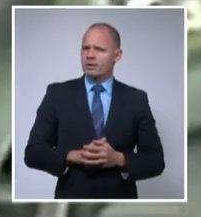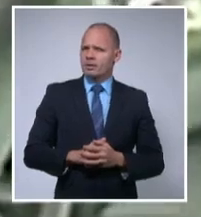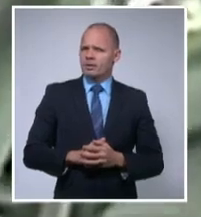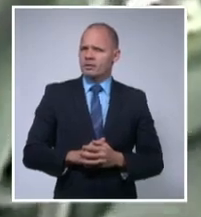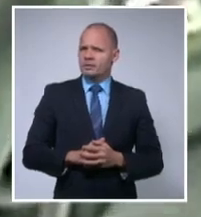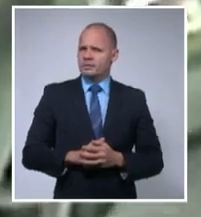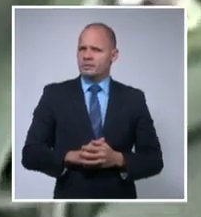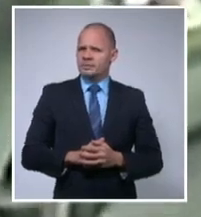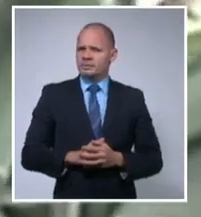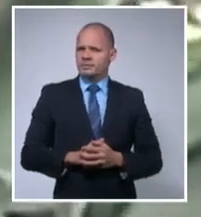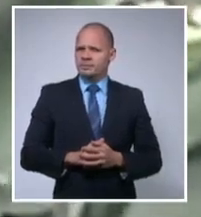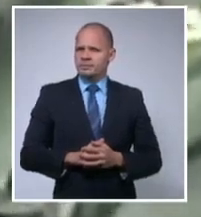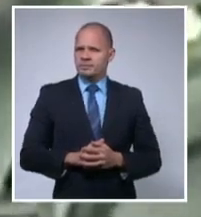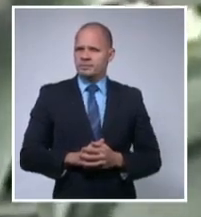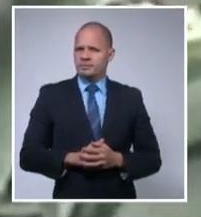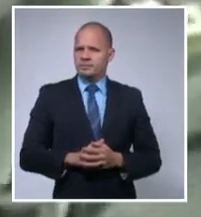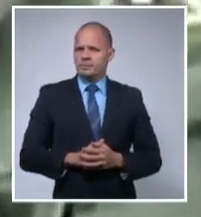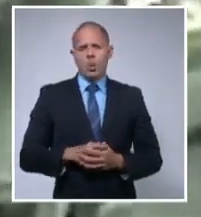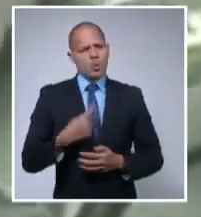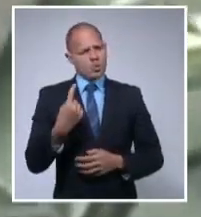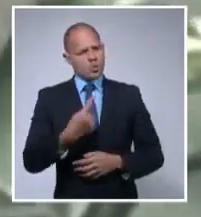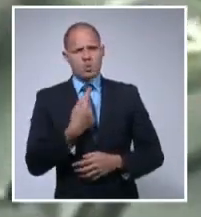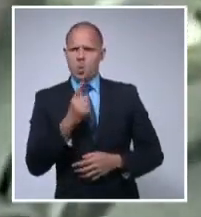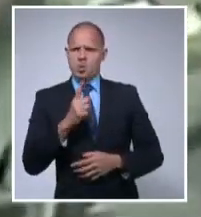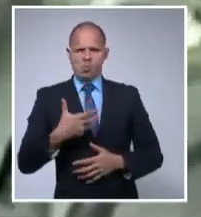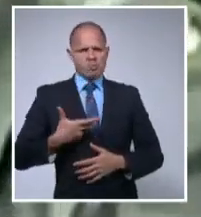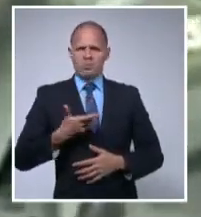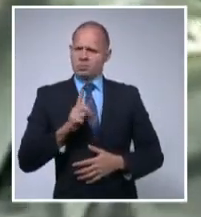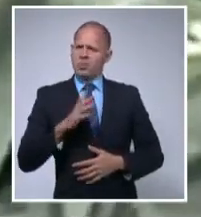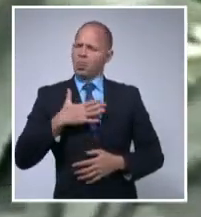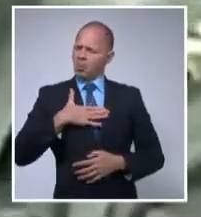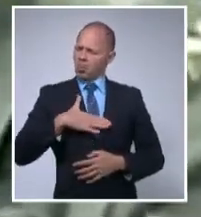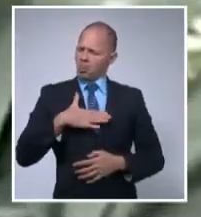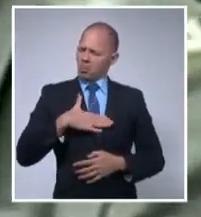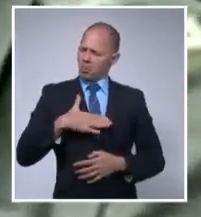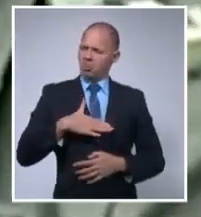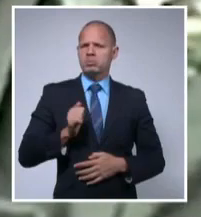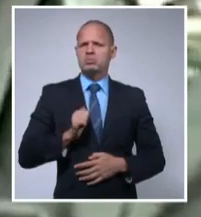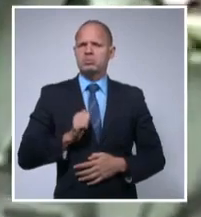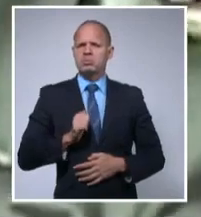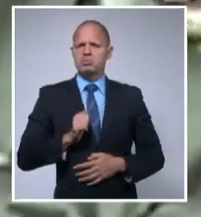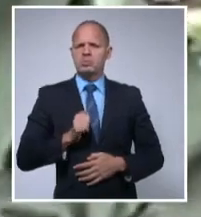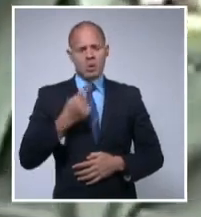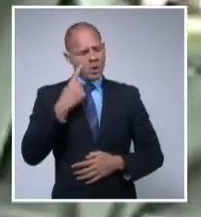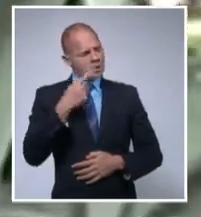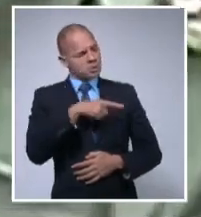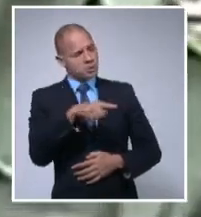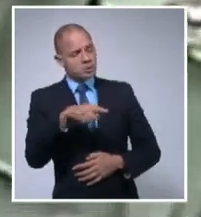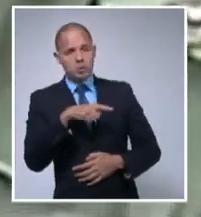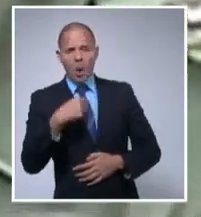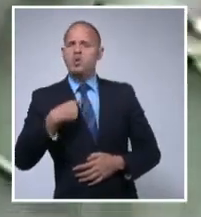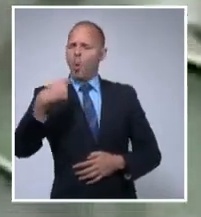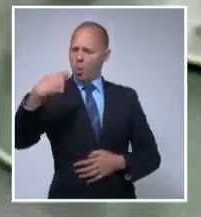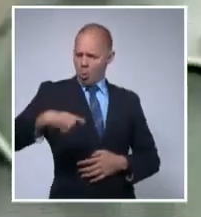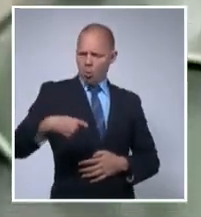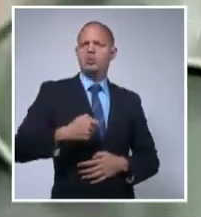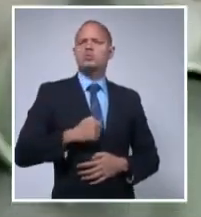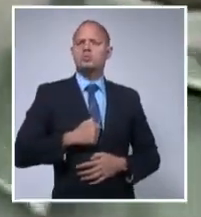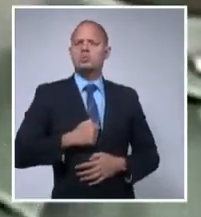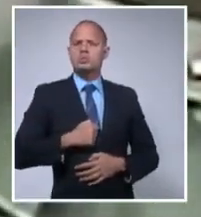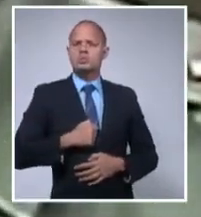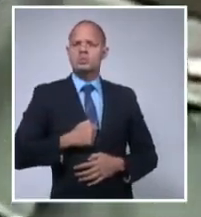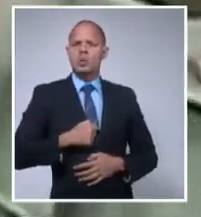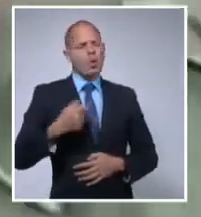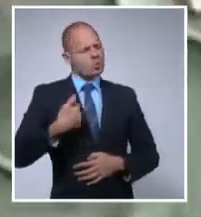seremos ecuánimes, seremos serenos, seremos justos, seremos respetuosos, como no ha